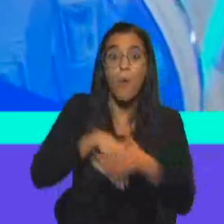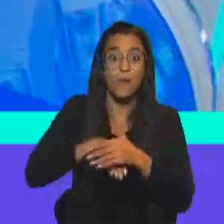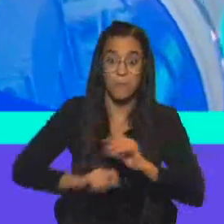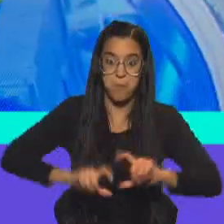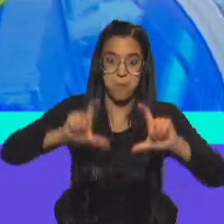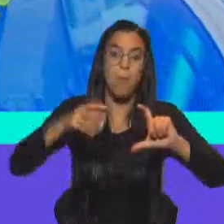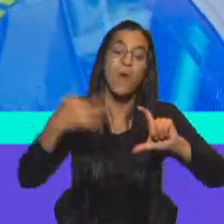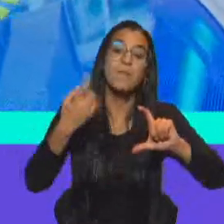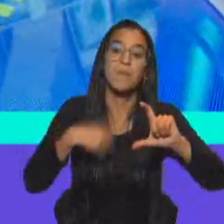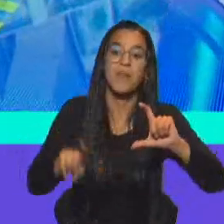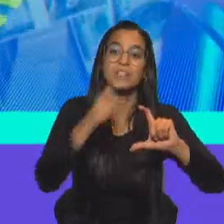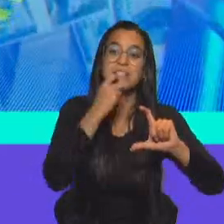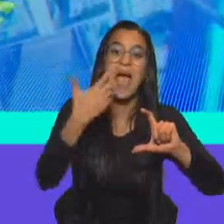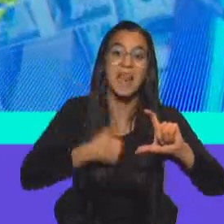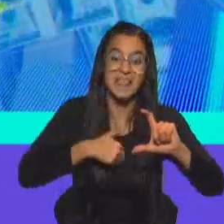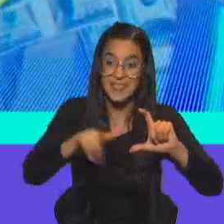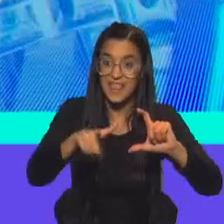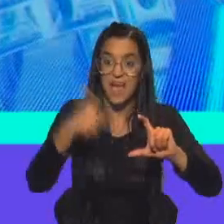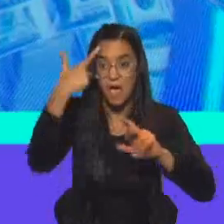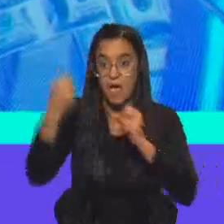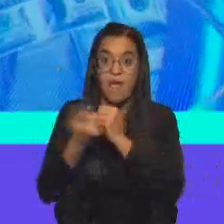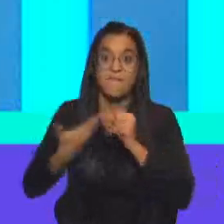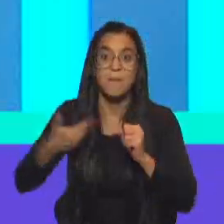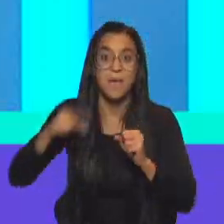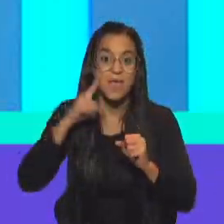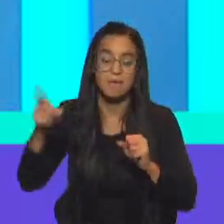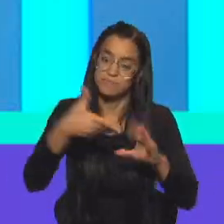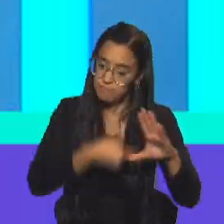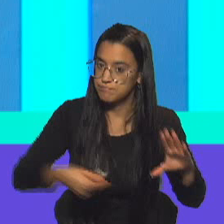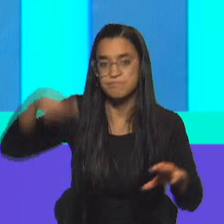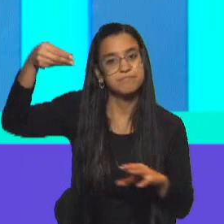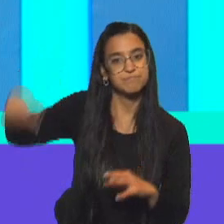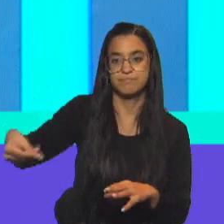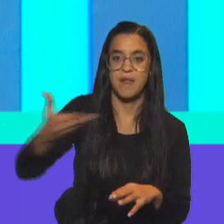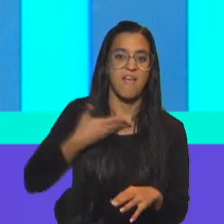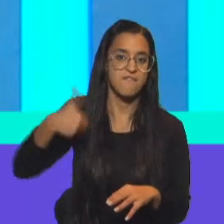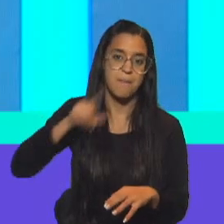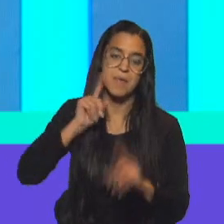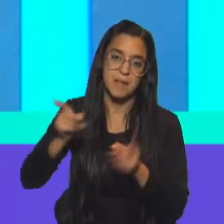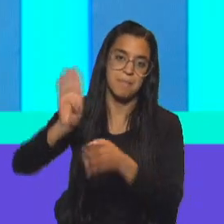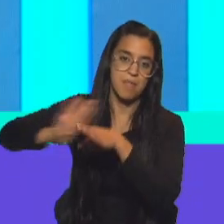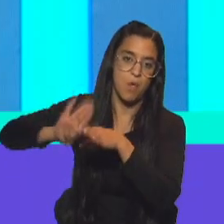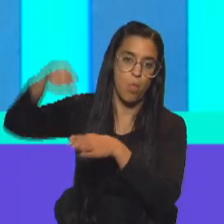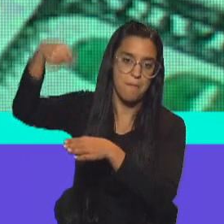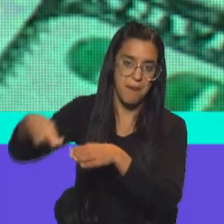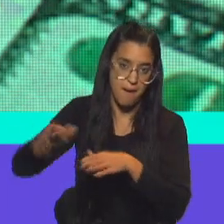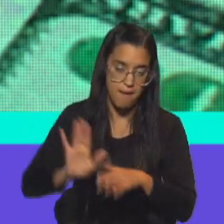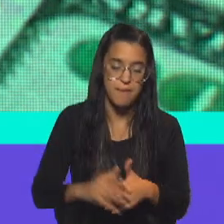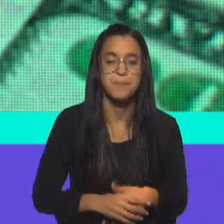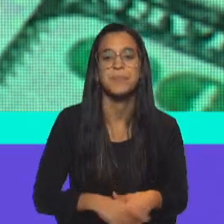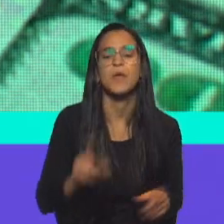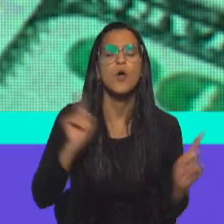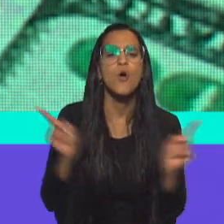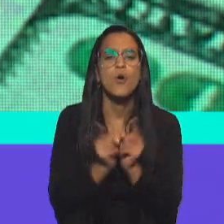buenísimo pero si argentina no acuerda con el fmi es el mismo monto se va a ir para pago de deuda flor y muy